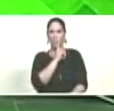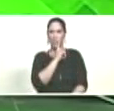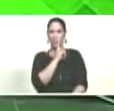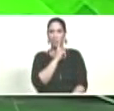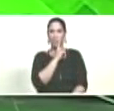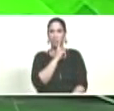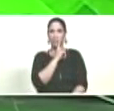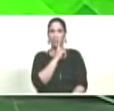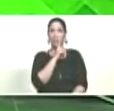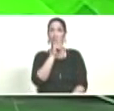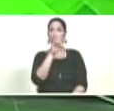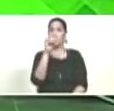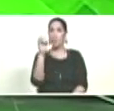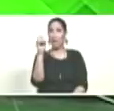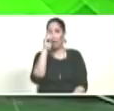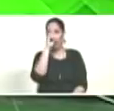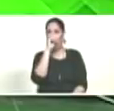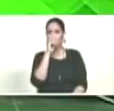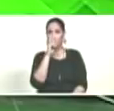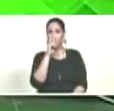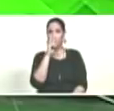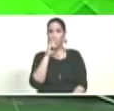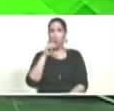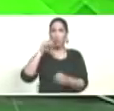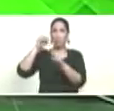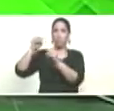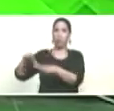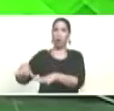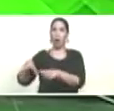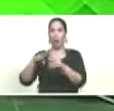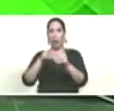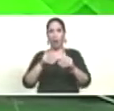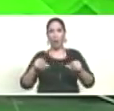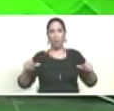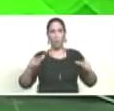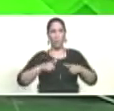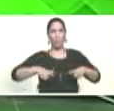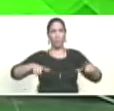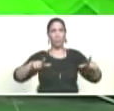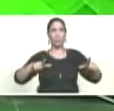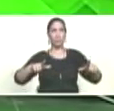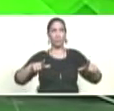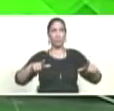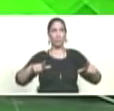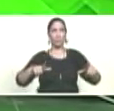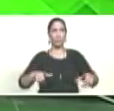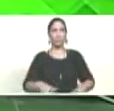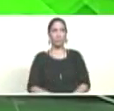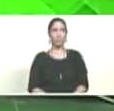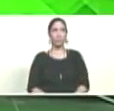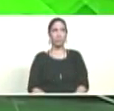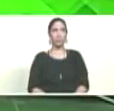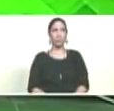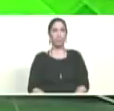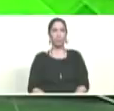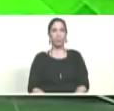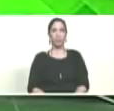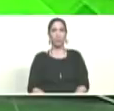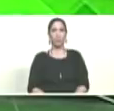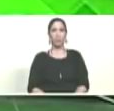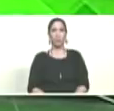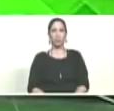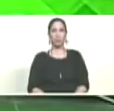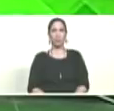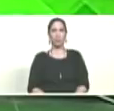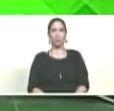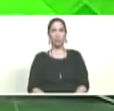100 años de abandono del campo. 100 años donde el campo se veía de